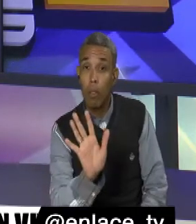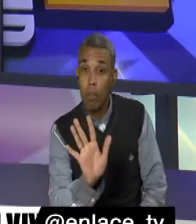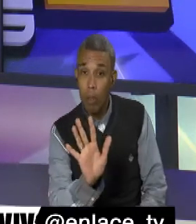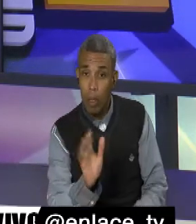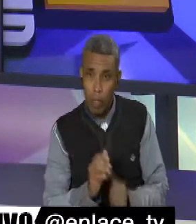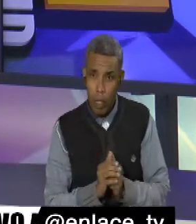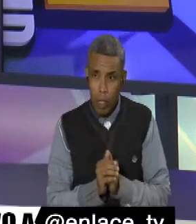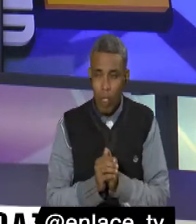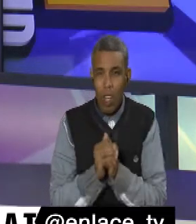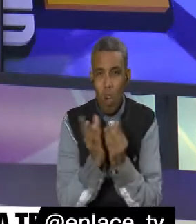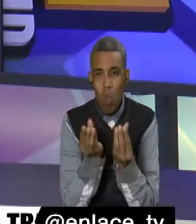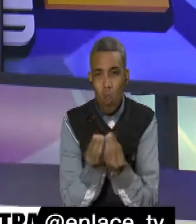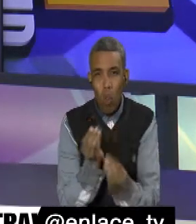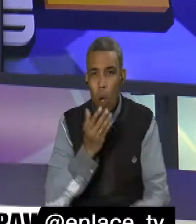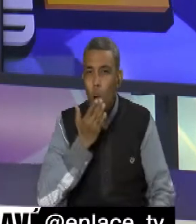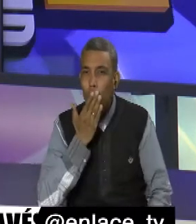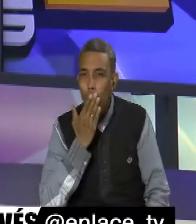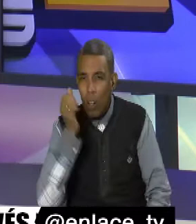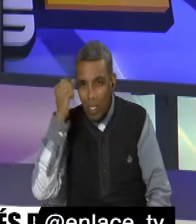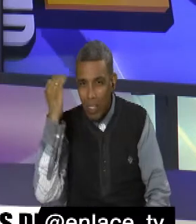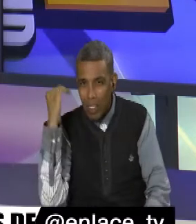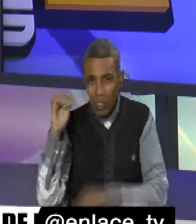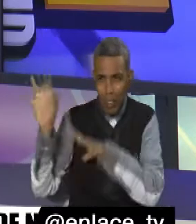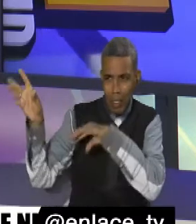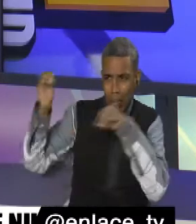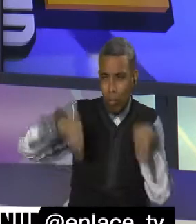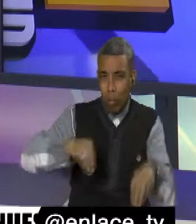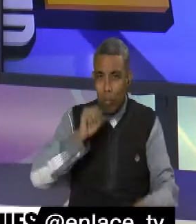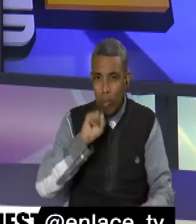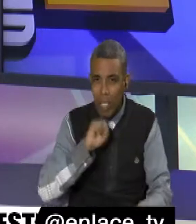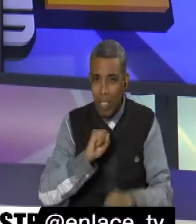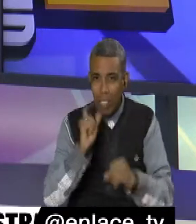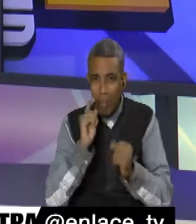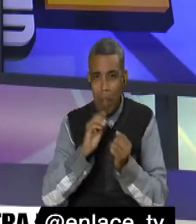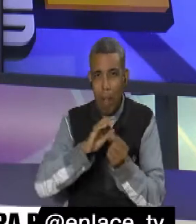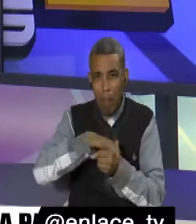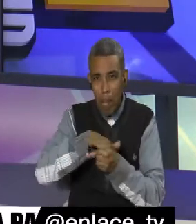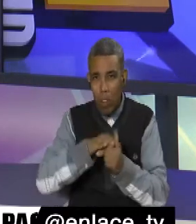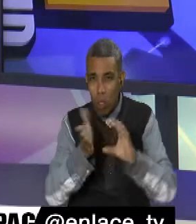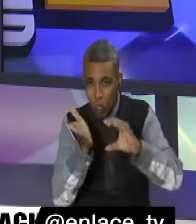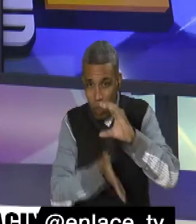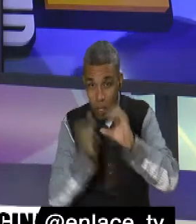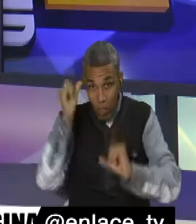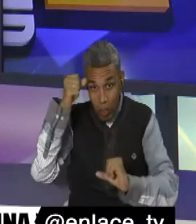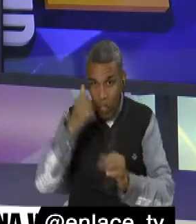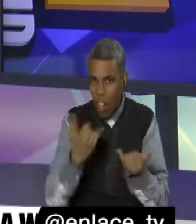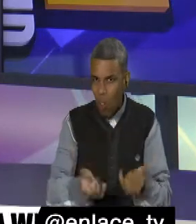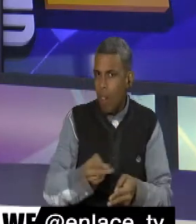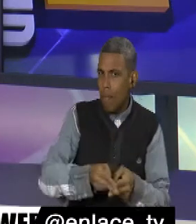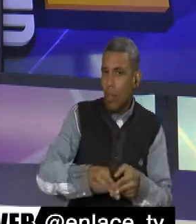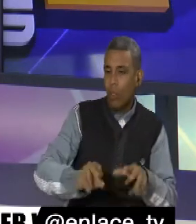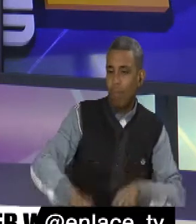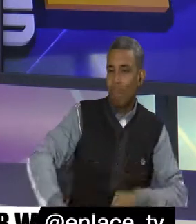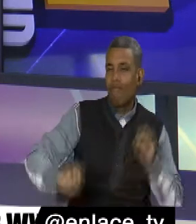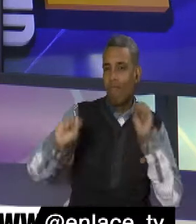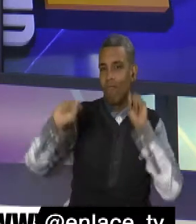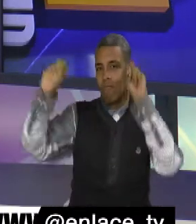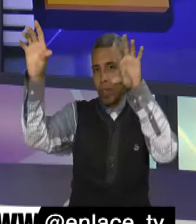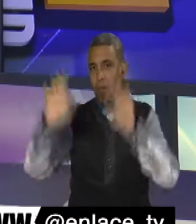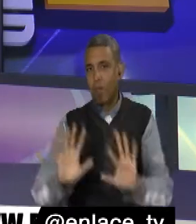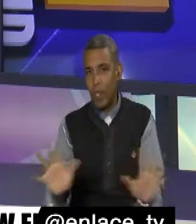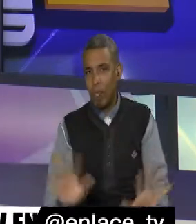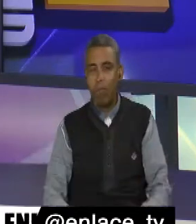resguardo indígena quienes llegaron el pasado fin de semana a Barranca Bermeja. Así lo dio a conocer el asesor de paz y convivencia ciudadana, Elkin Yair